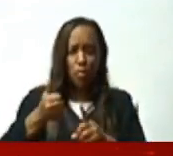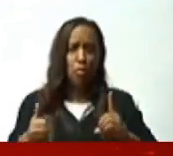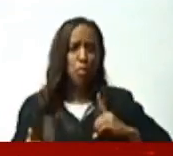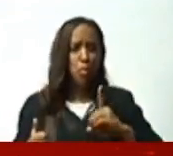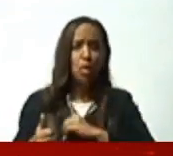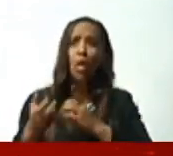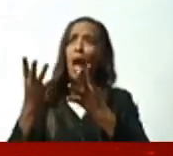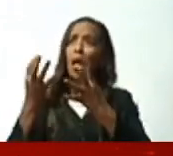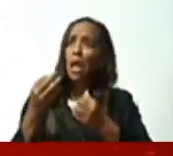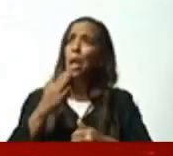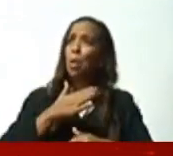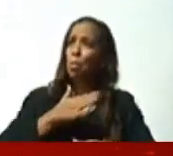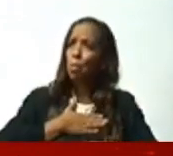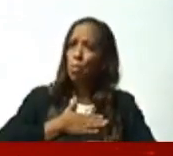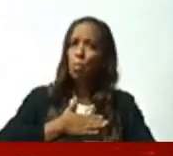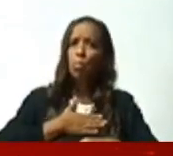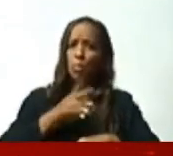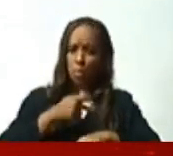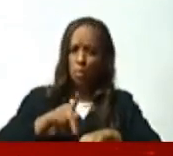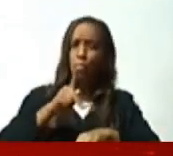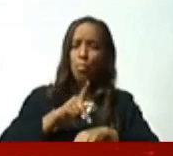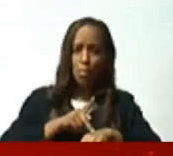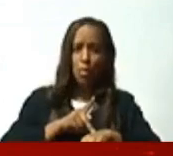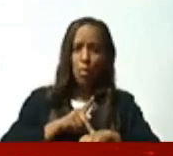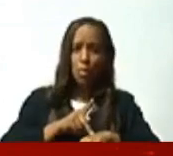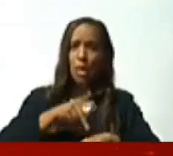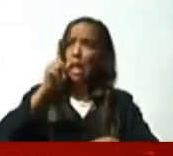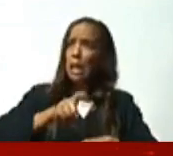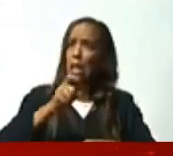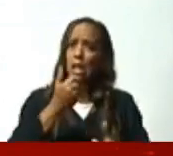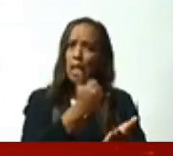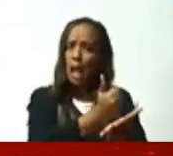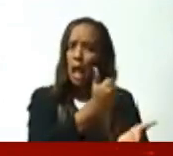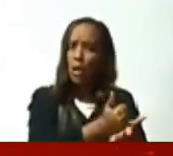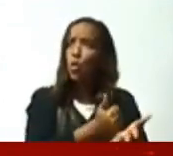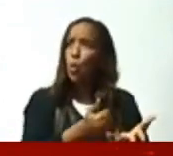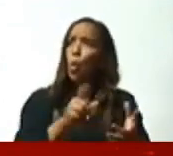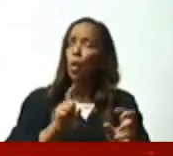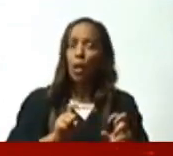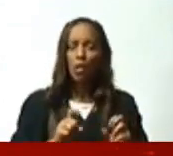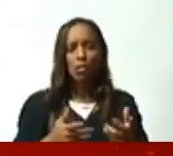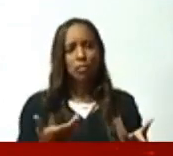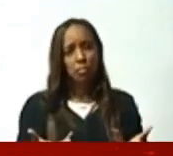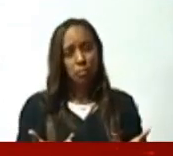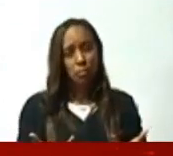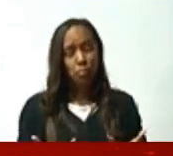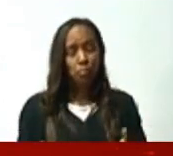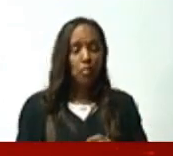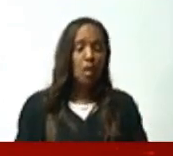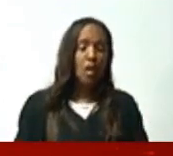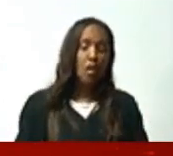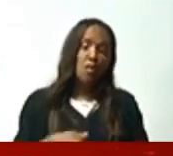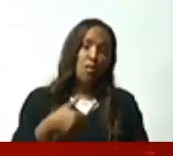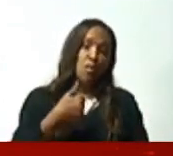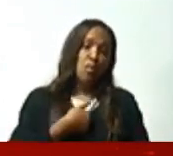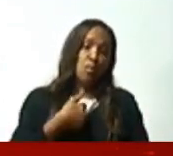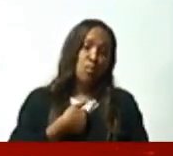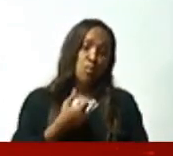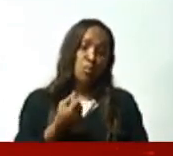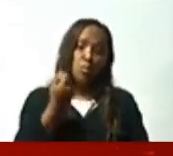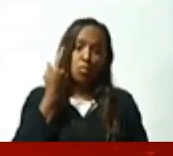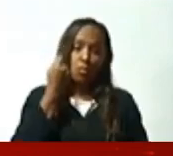ejemplo, provincias tan alejadas del impacto del huracán fueron propuestas en estado de emergencia, que de una forma u